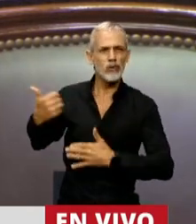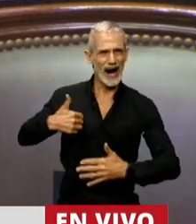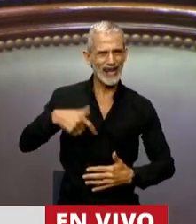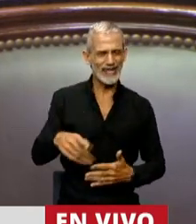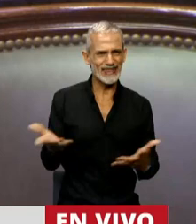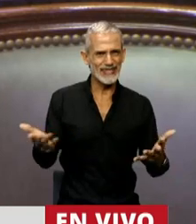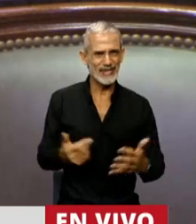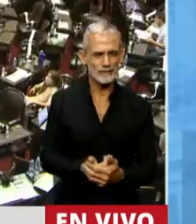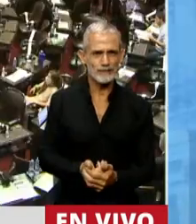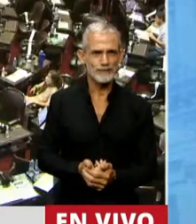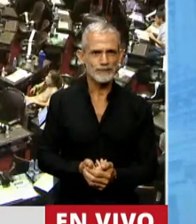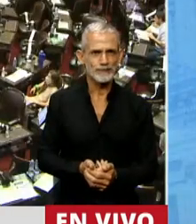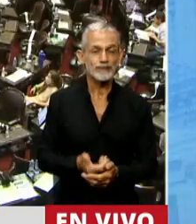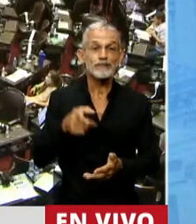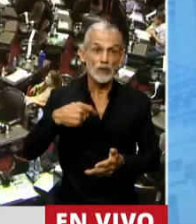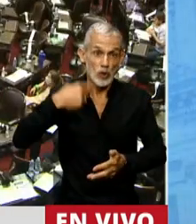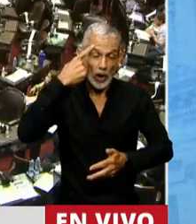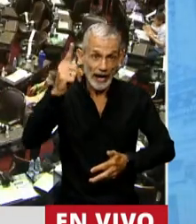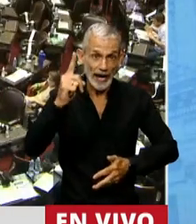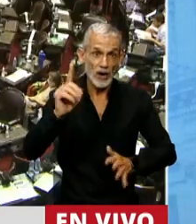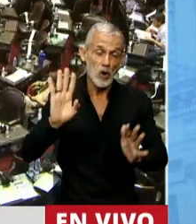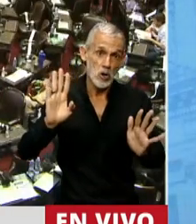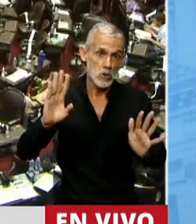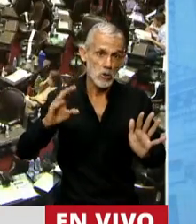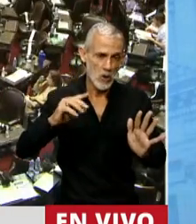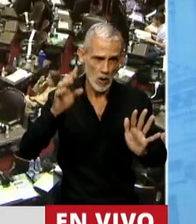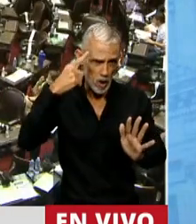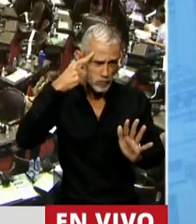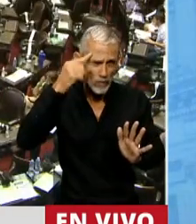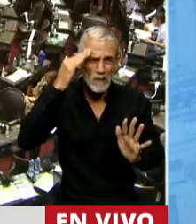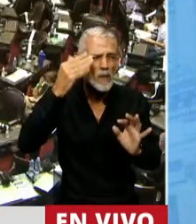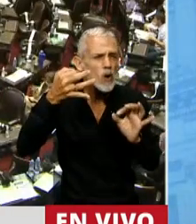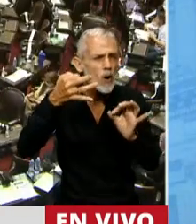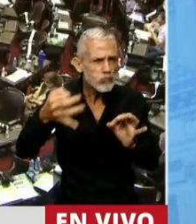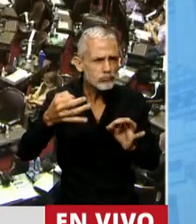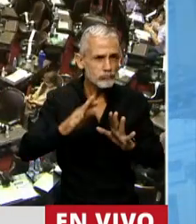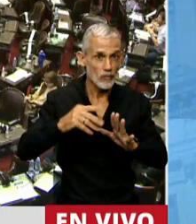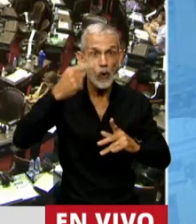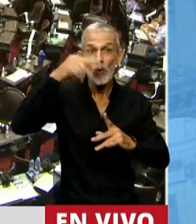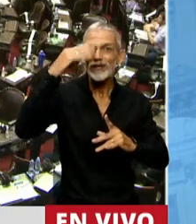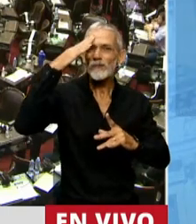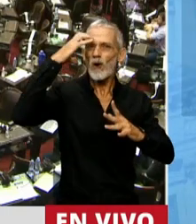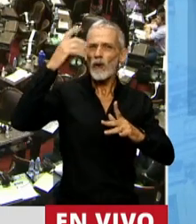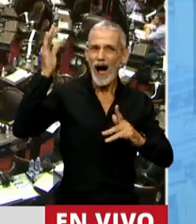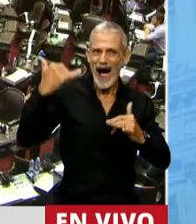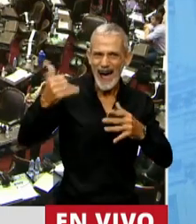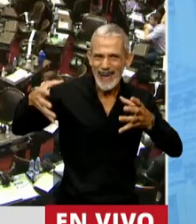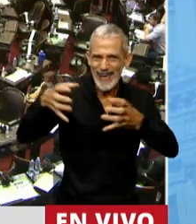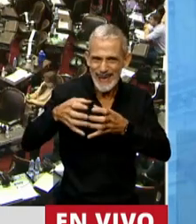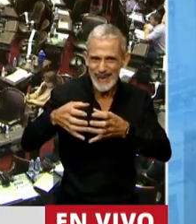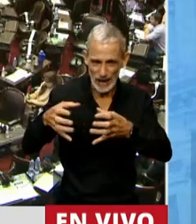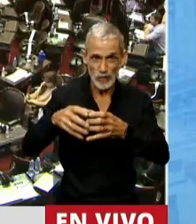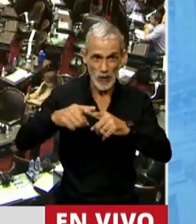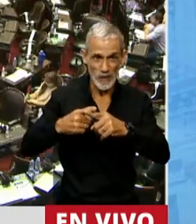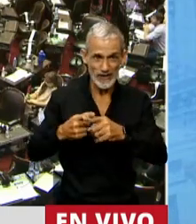país. Creo, y me parece no faltar a la memoria, que el último recuerdo que aparece haber tenido el bloque de Cambiemos